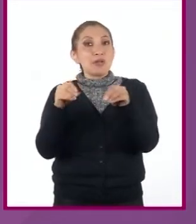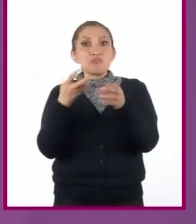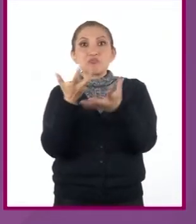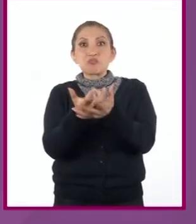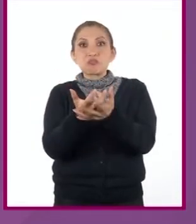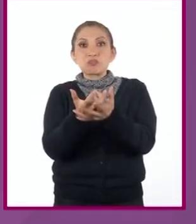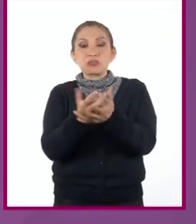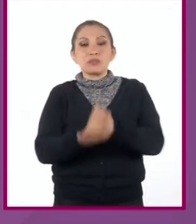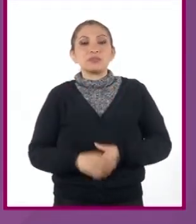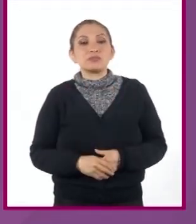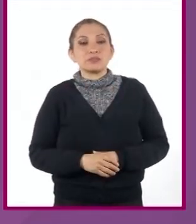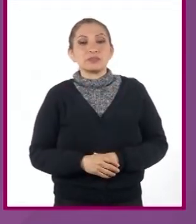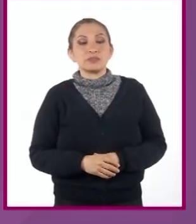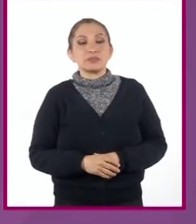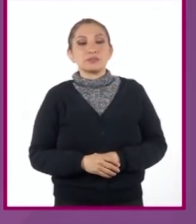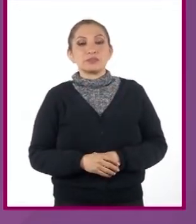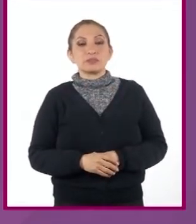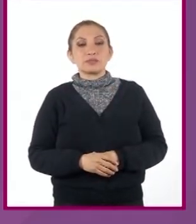moverse.